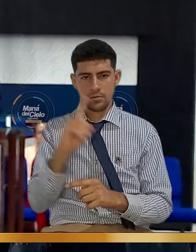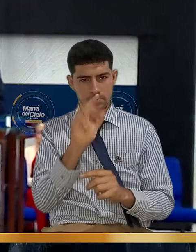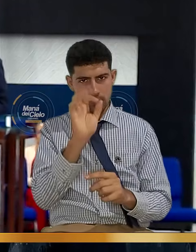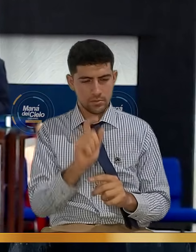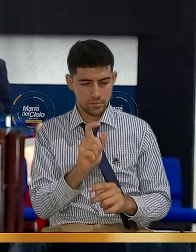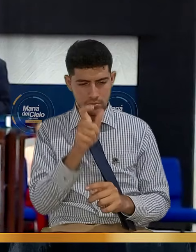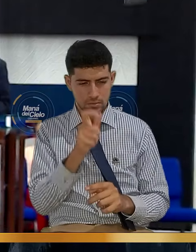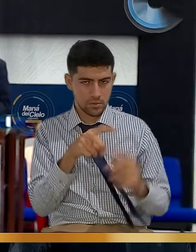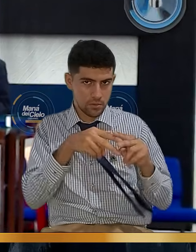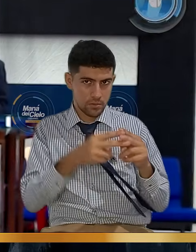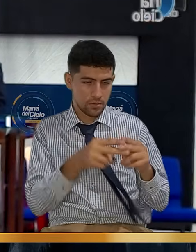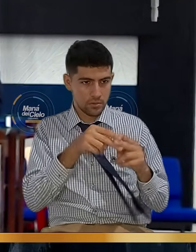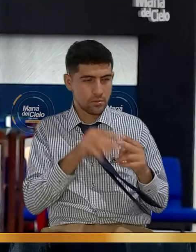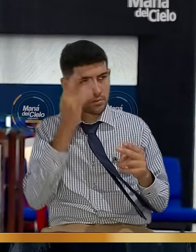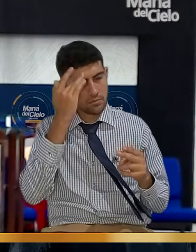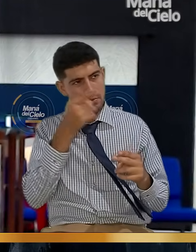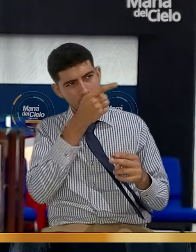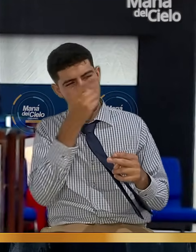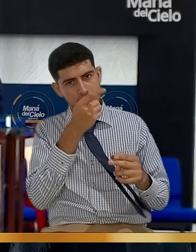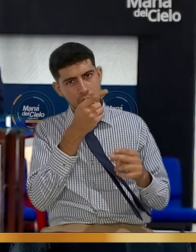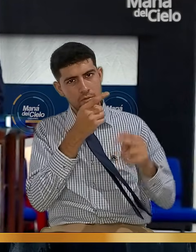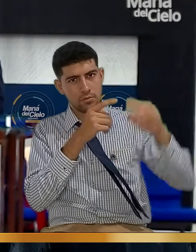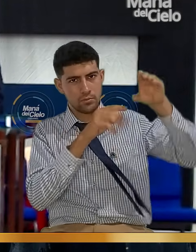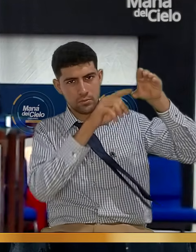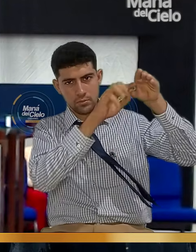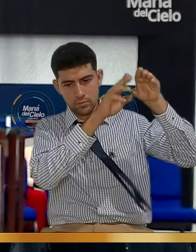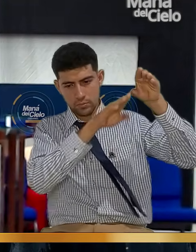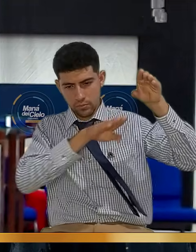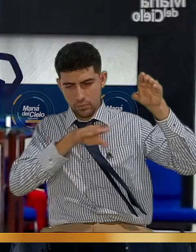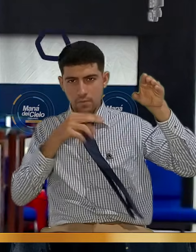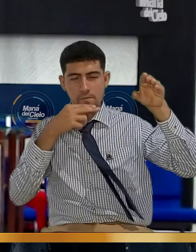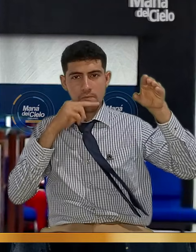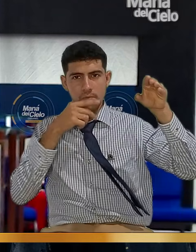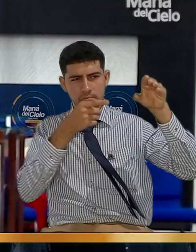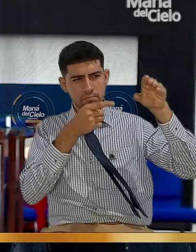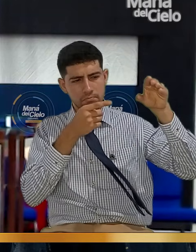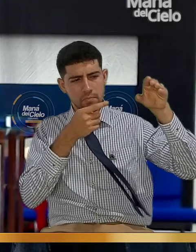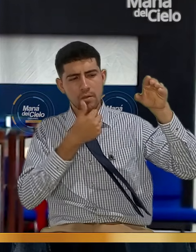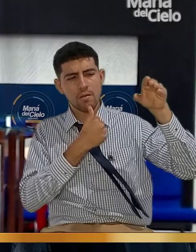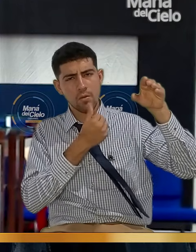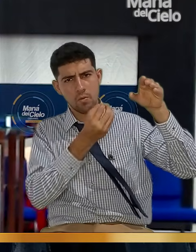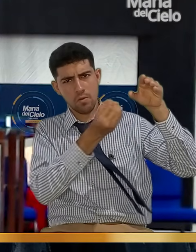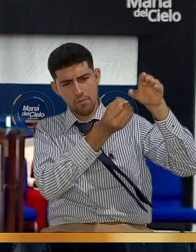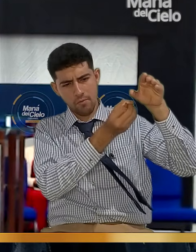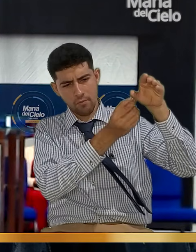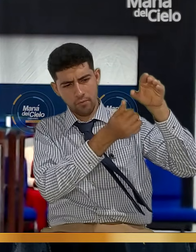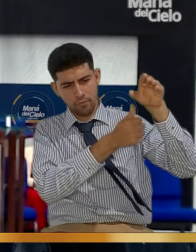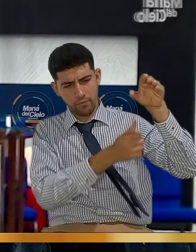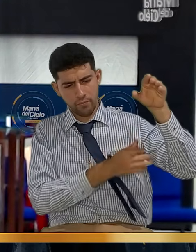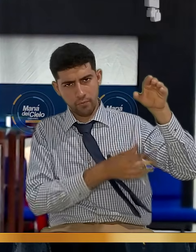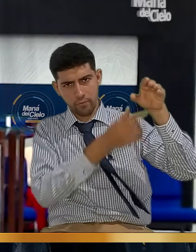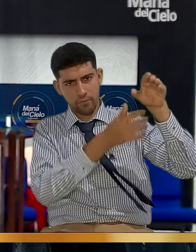limpiaron. Ya la otra semana viene un técnico más experimentado para ver por qué causa están botando